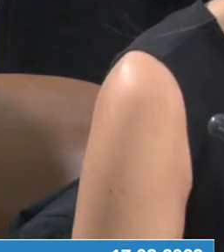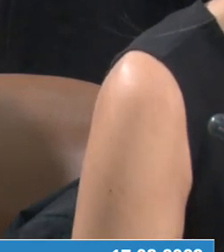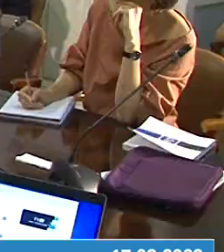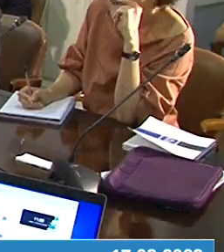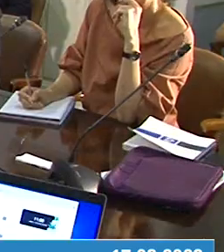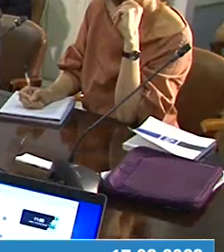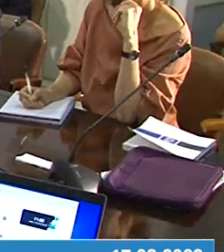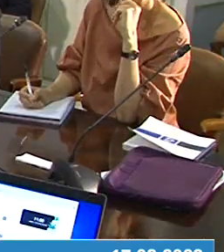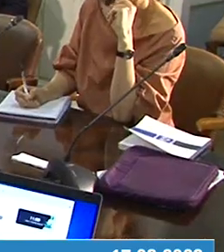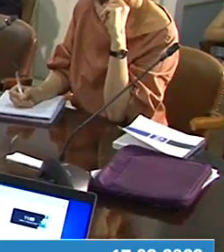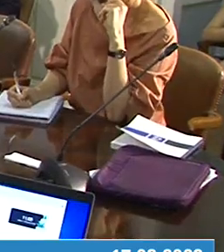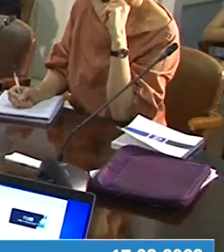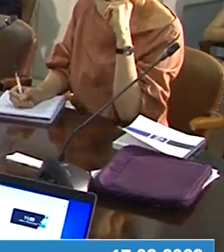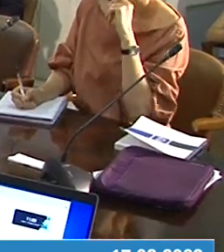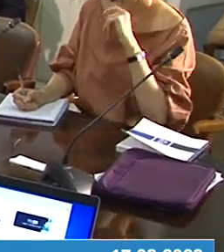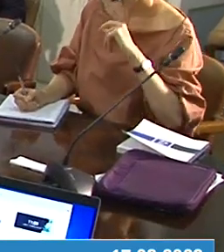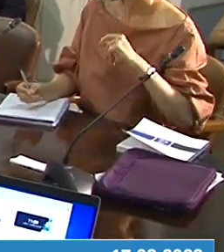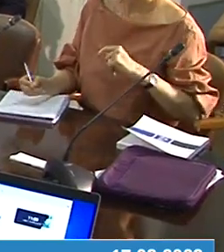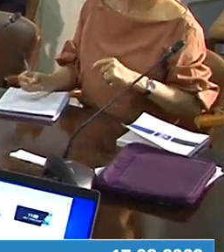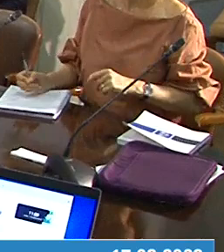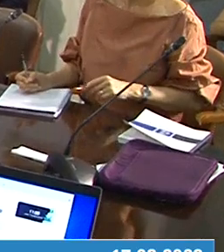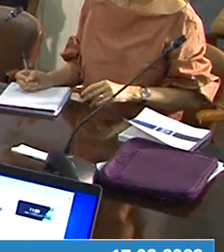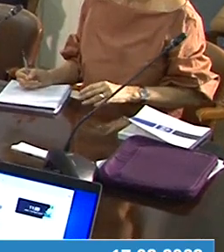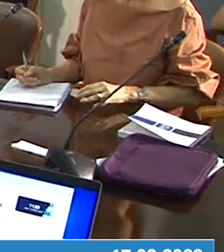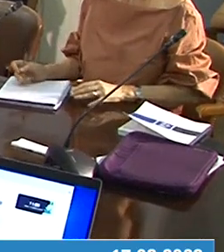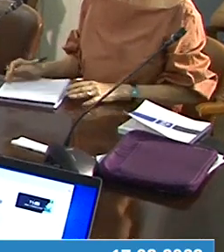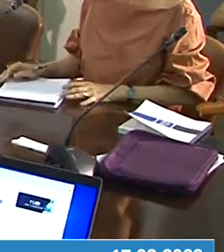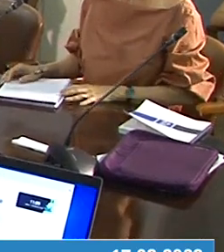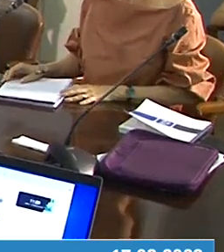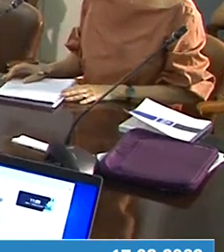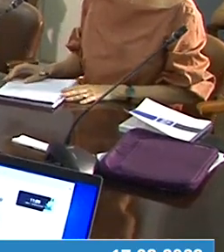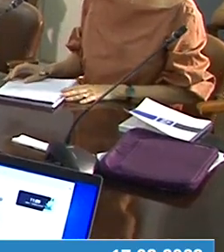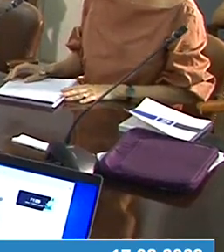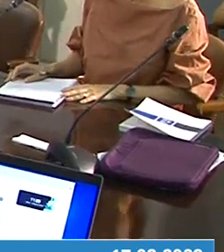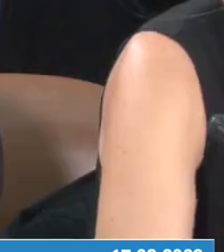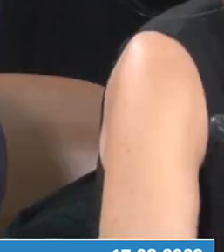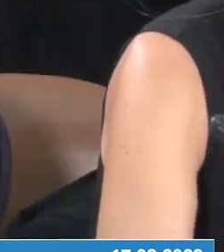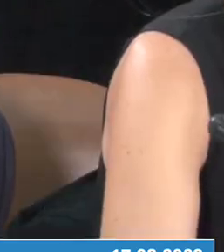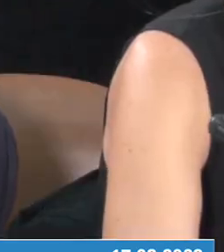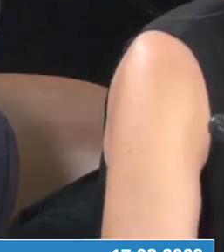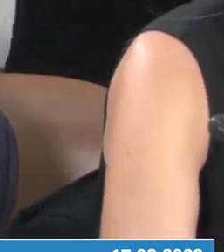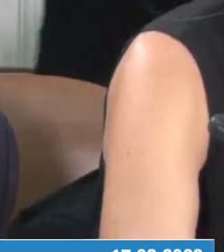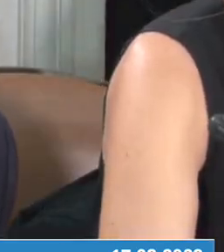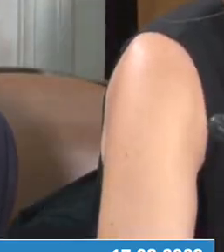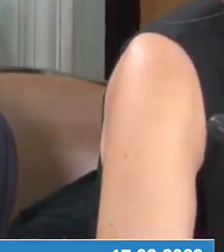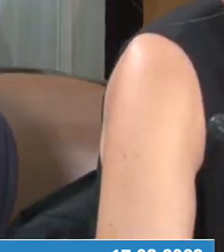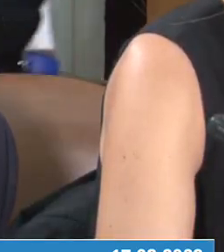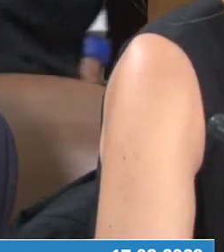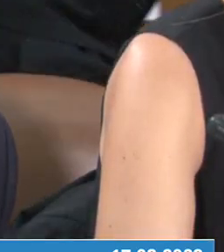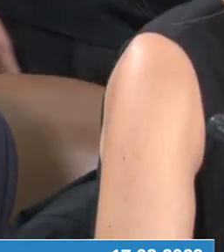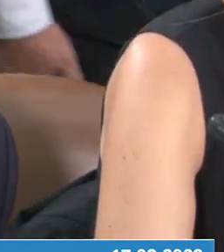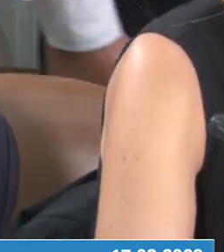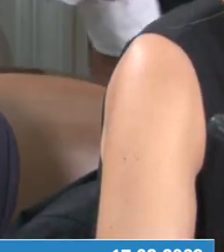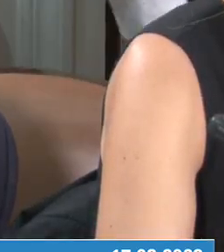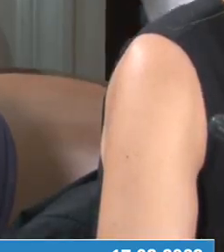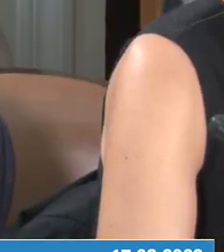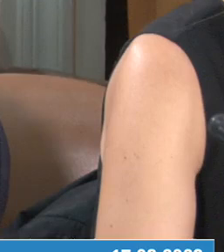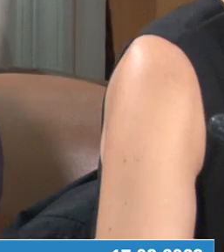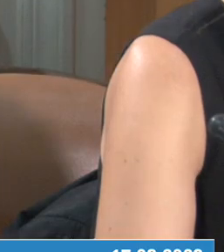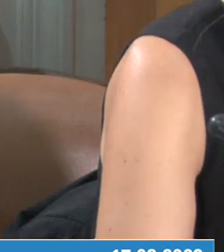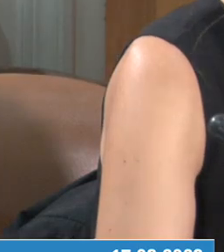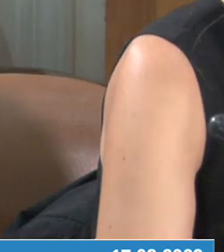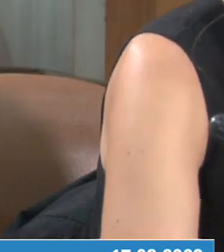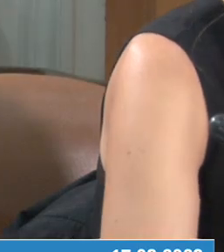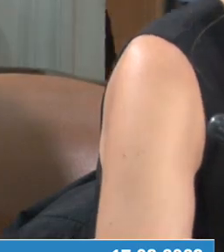Austral de Chile, a quien, si está ahí la profesora Zúñiga, también aprovechamos de saludarla. ¿Está? Se